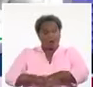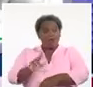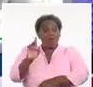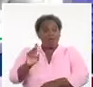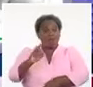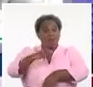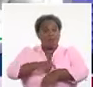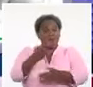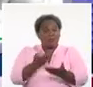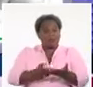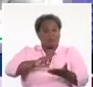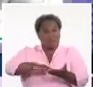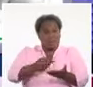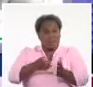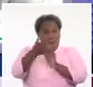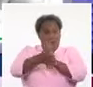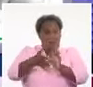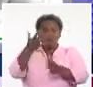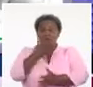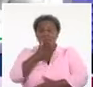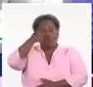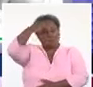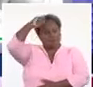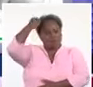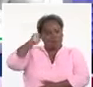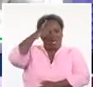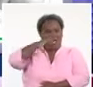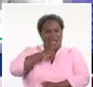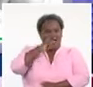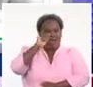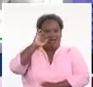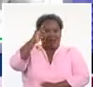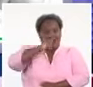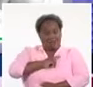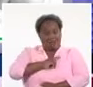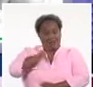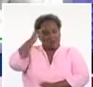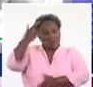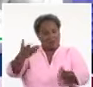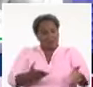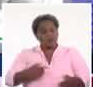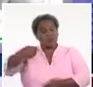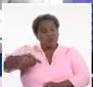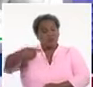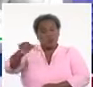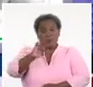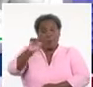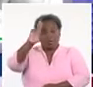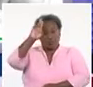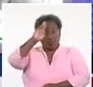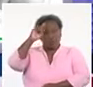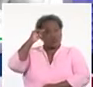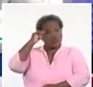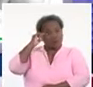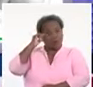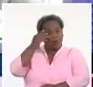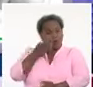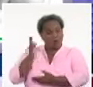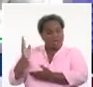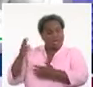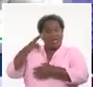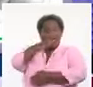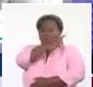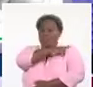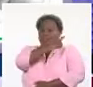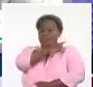la intérprete de lengua de señas, Ania Reigada, y damos la bienvenida, como cada mañana, al doctor Francisco Durán García, director nacional